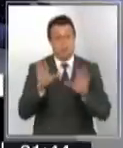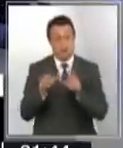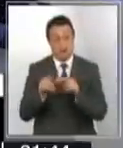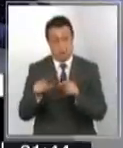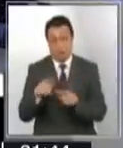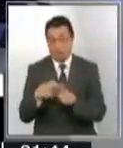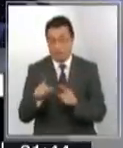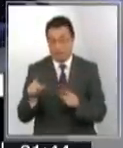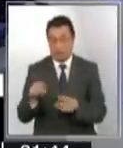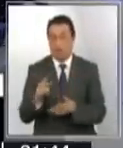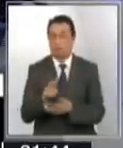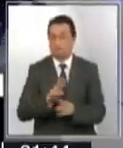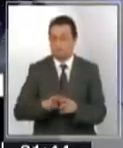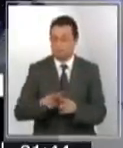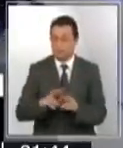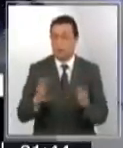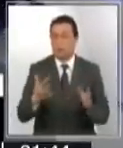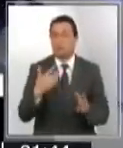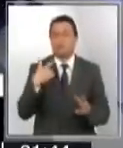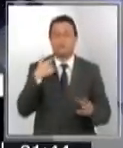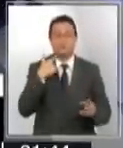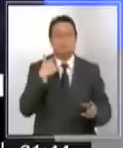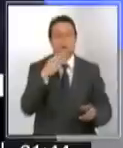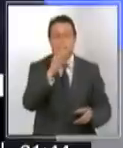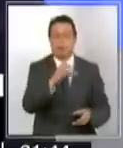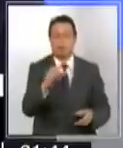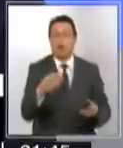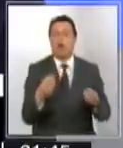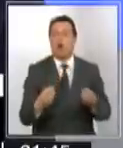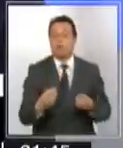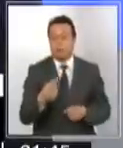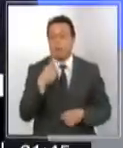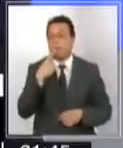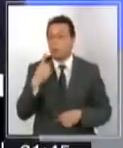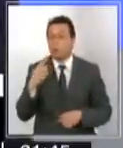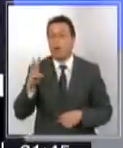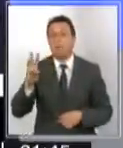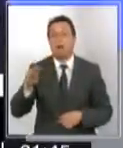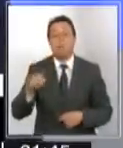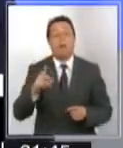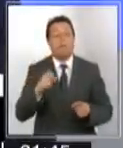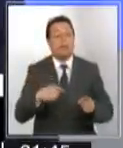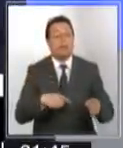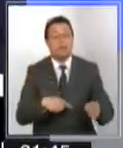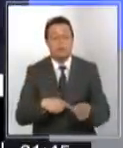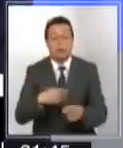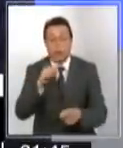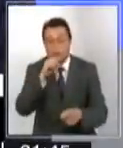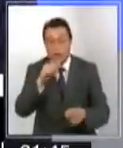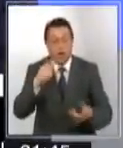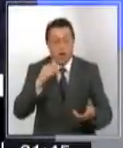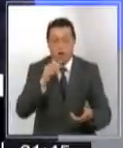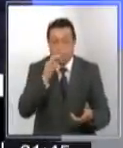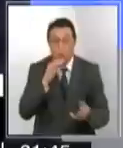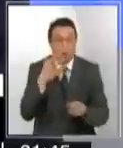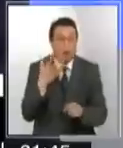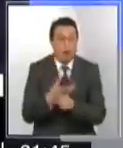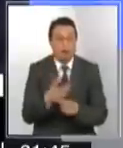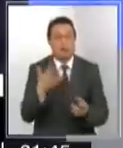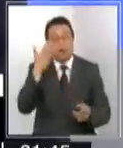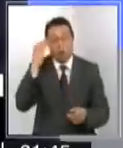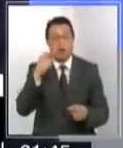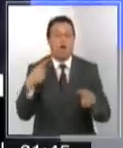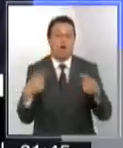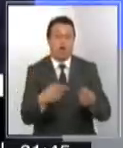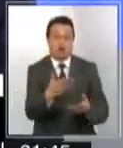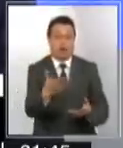distinto? Porque veamos cómo afecta a las personas. Preguntémosle a las mamás de los jóvenes que están con problemas de drogadicción, ¿qué opinan ellas? Generalmente están en contra.